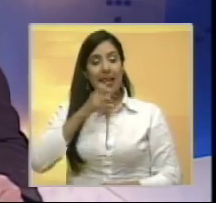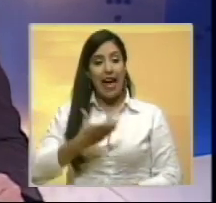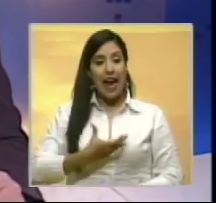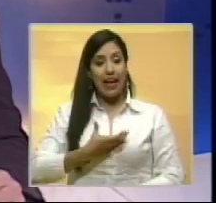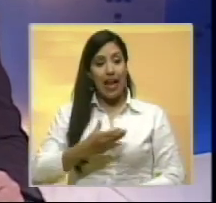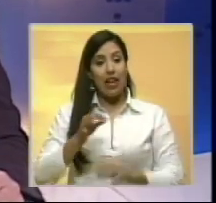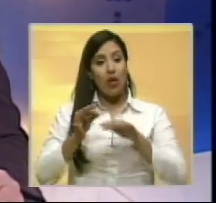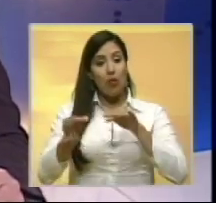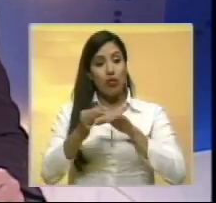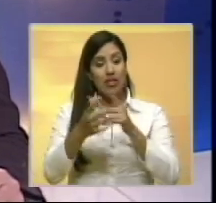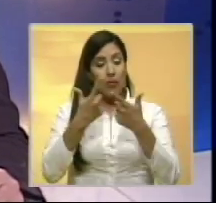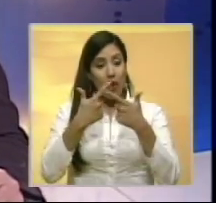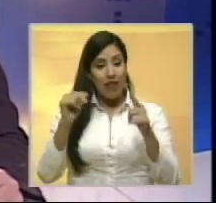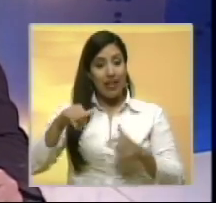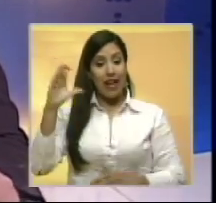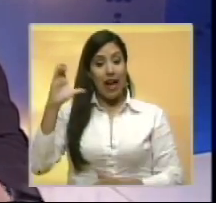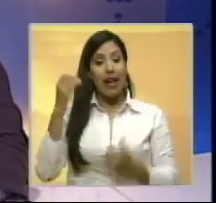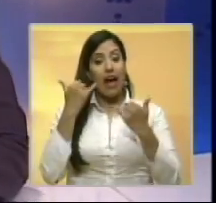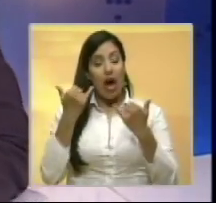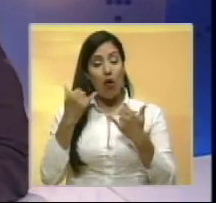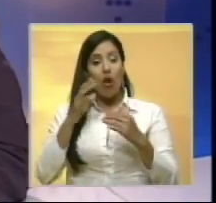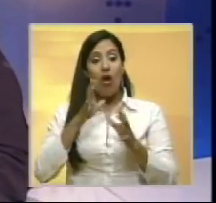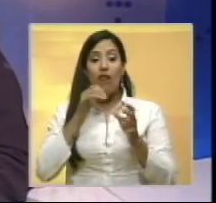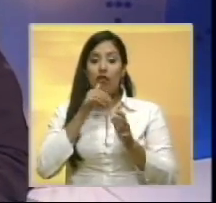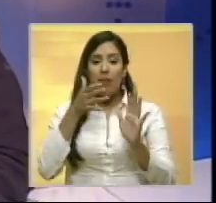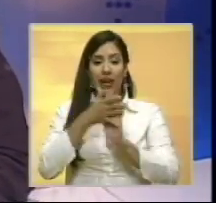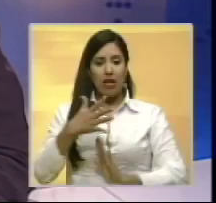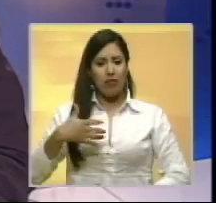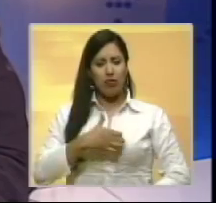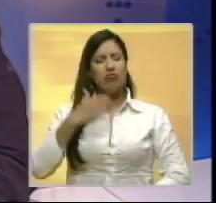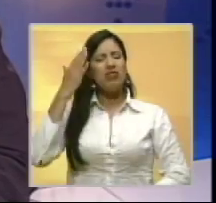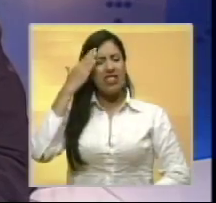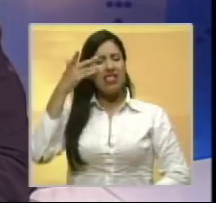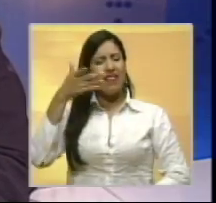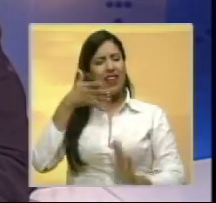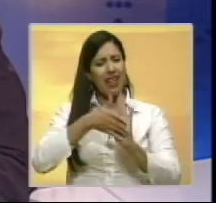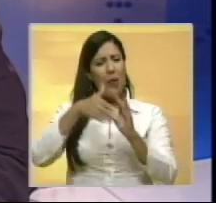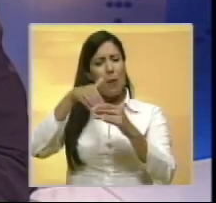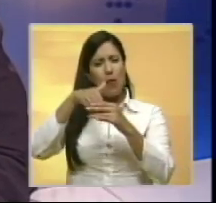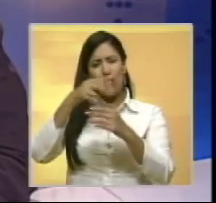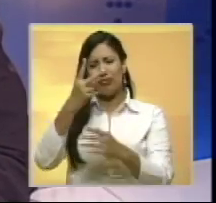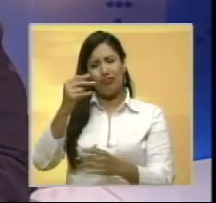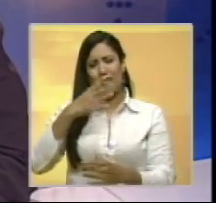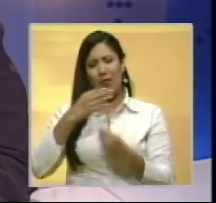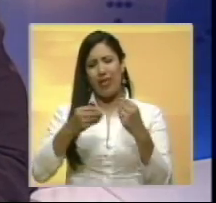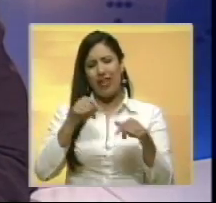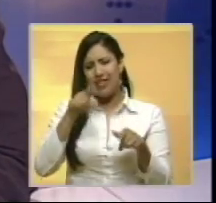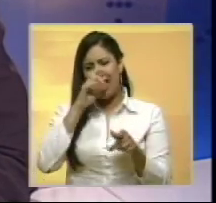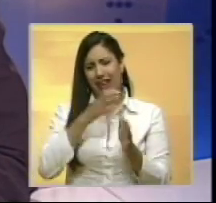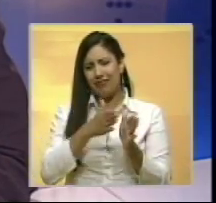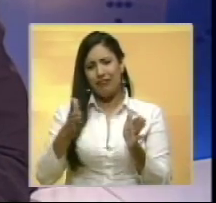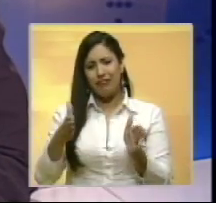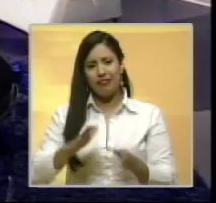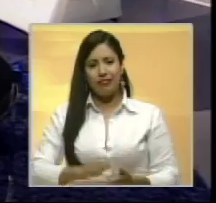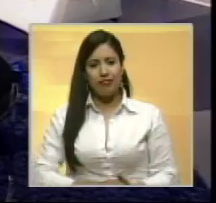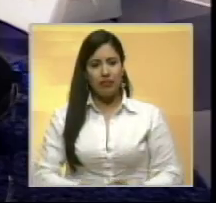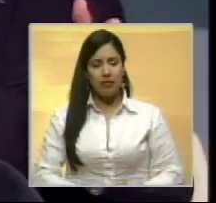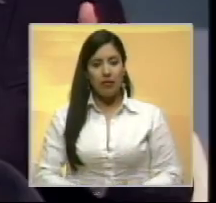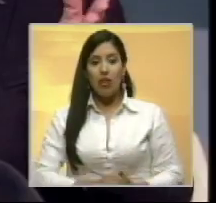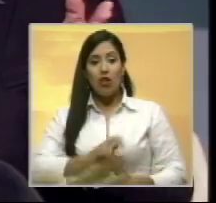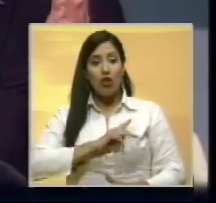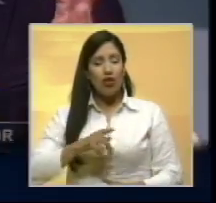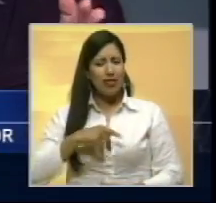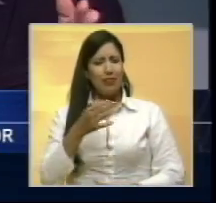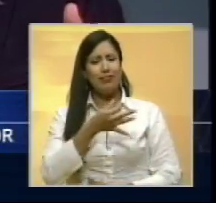municipio Libertador de Caracas, afirmó que la Mesa de la Unidad Democrática está consciente de que el referendo revocatorio no se va a realizar este año. Nosotros